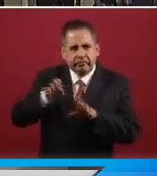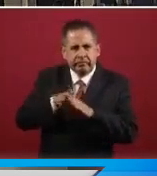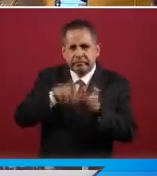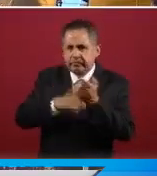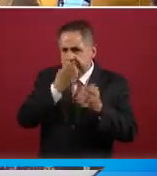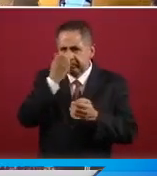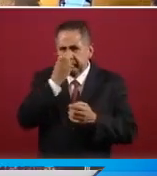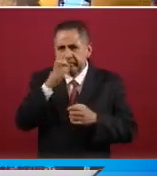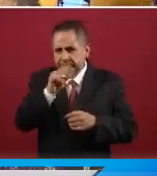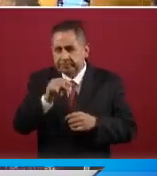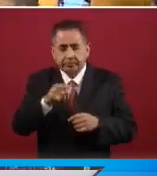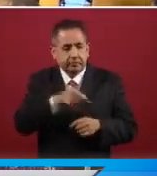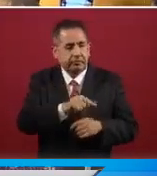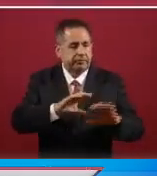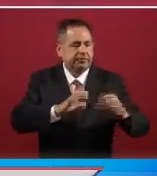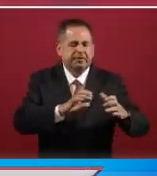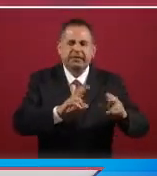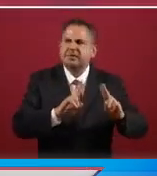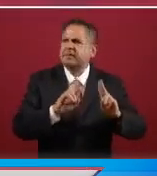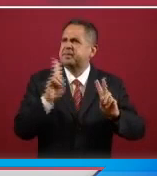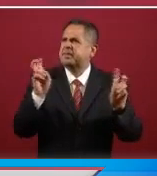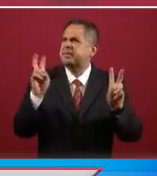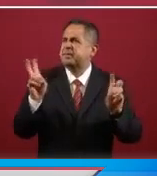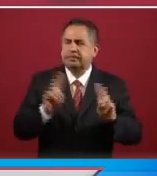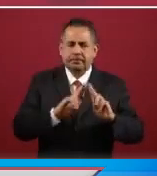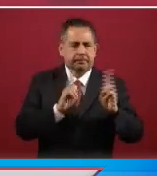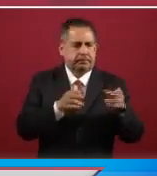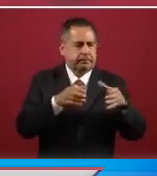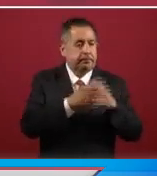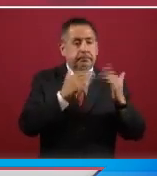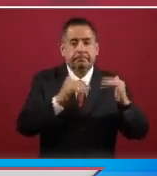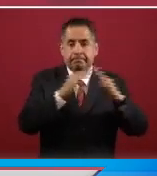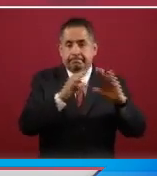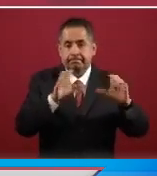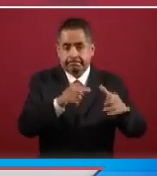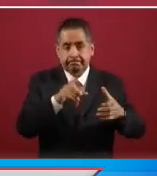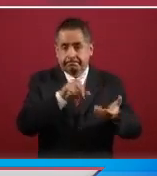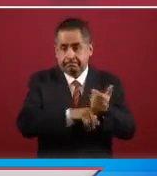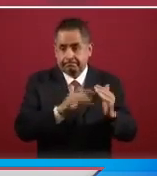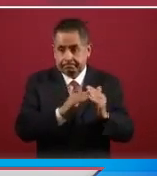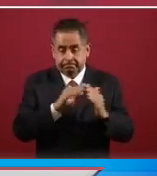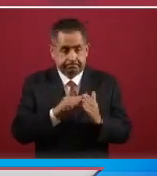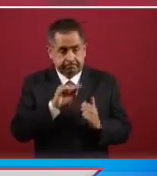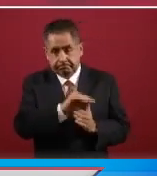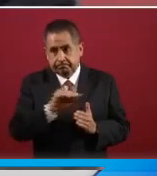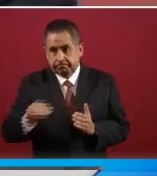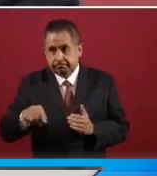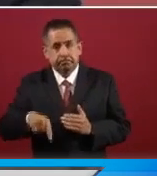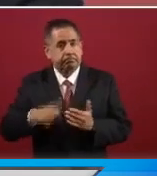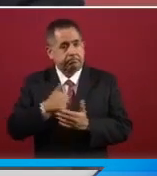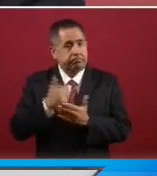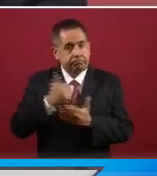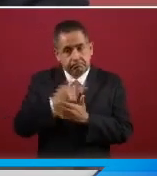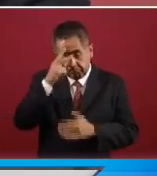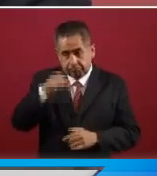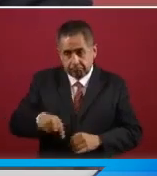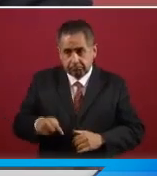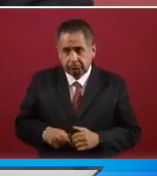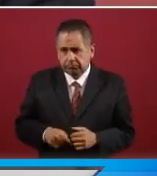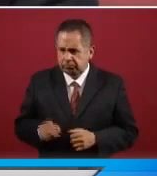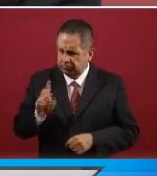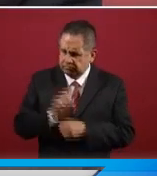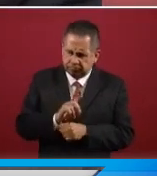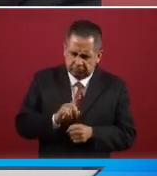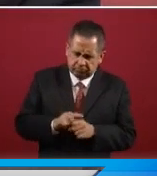como ocurría en el pasado. Lo mismo será para las escuelas que funcionan simultáneamente de comedores para para los alumnos, con lo que se pone fin a las licitaciones